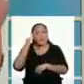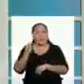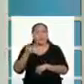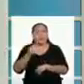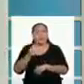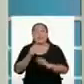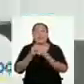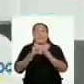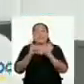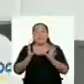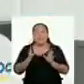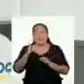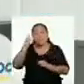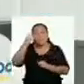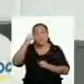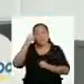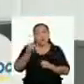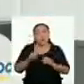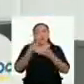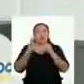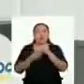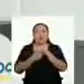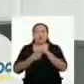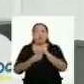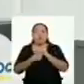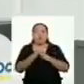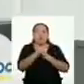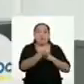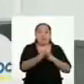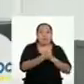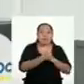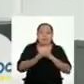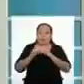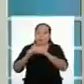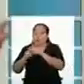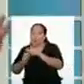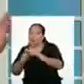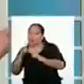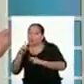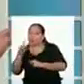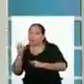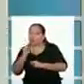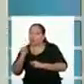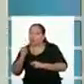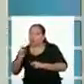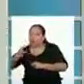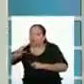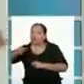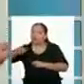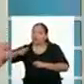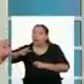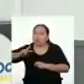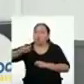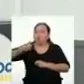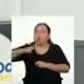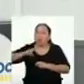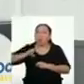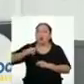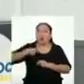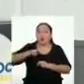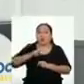pensemos, ¿cuánto dinero ahorrarías el día 10 si dices con un sol, ahorrando cada día el doble del día anterior?